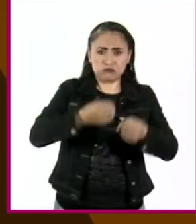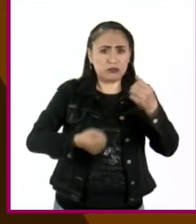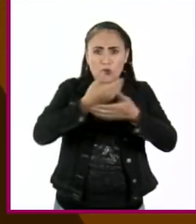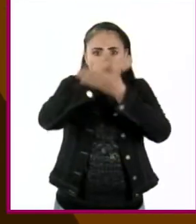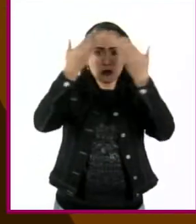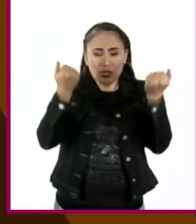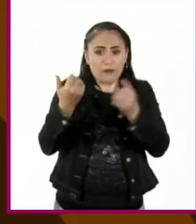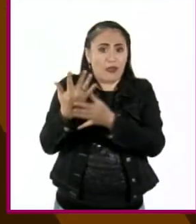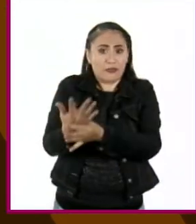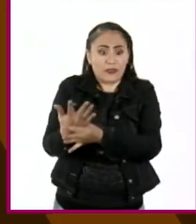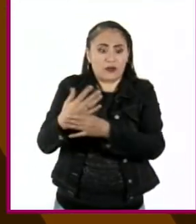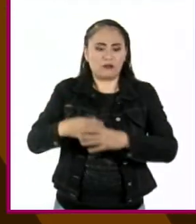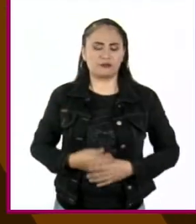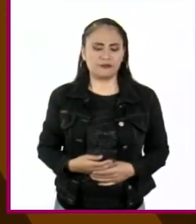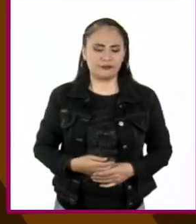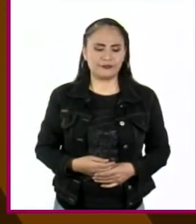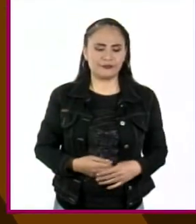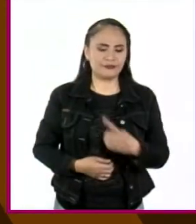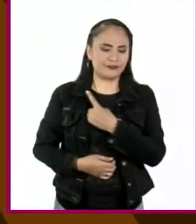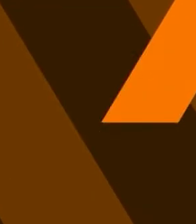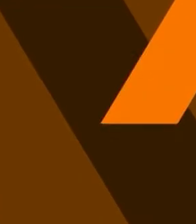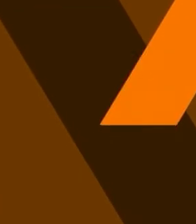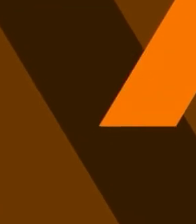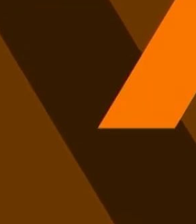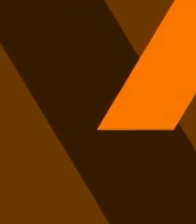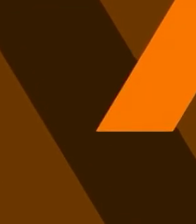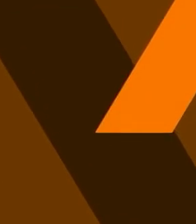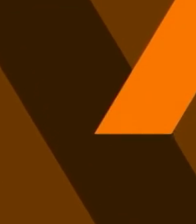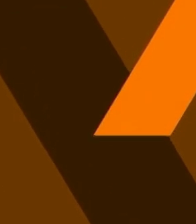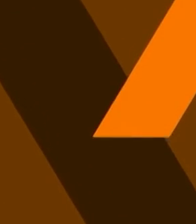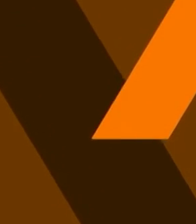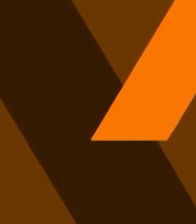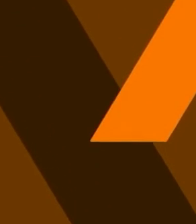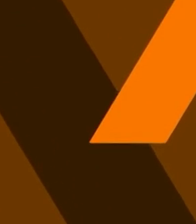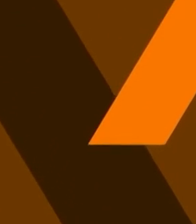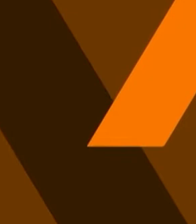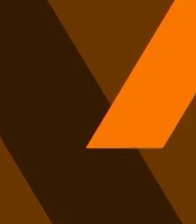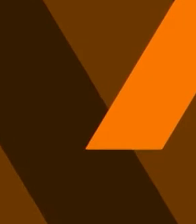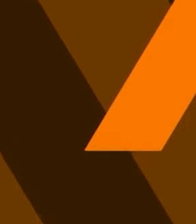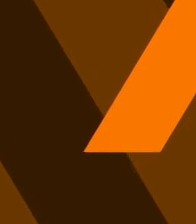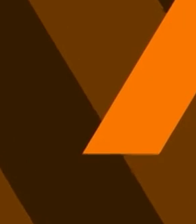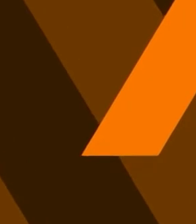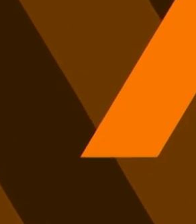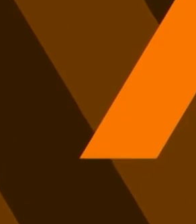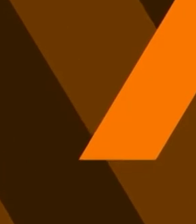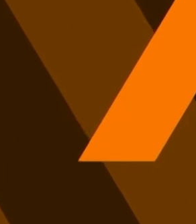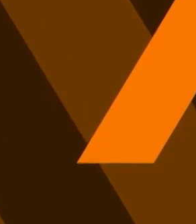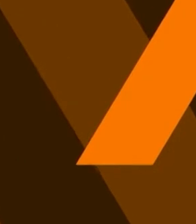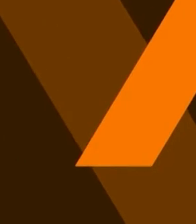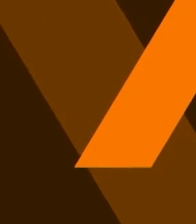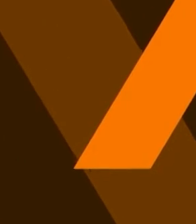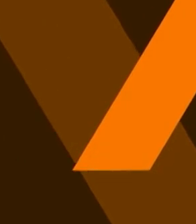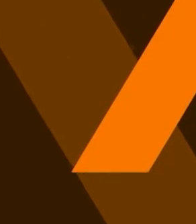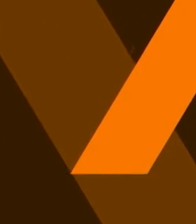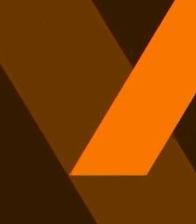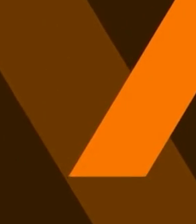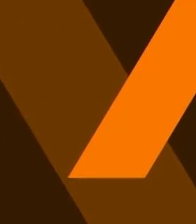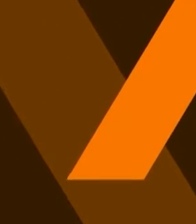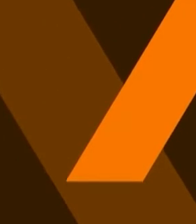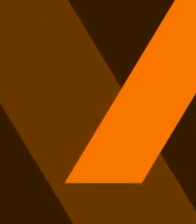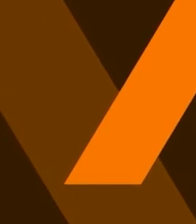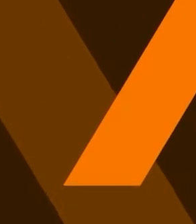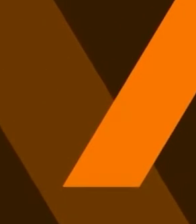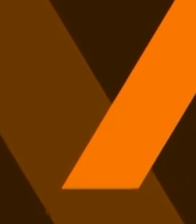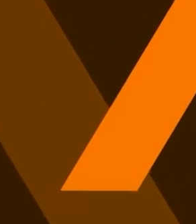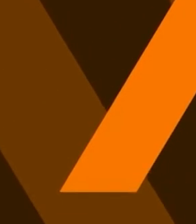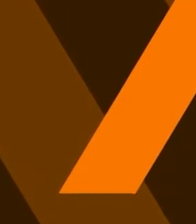dijo: como que aquí en el pueblo hay la inquietud en toda su gente por saber cuál fue el ejemplo que nos dejaron nuestros